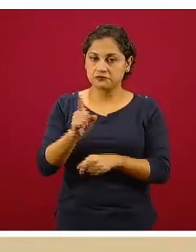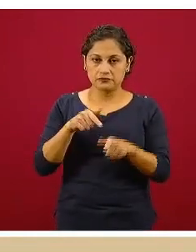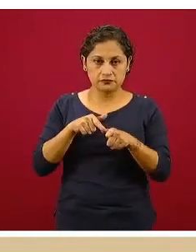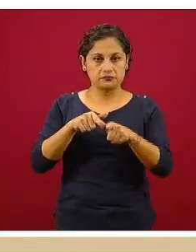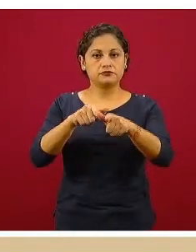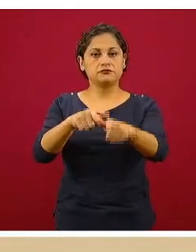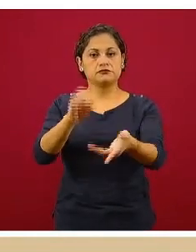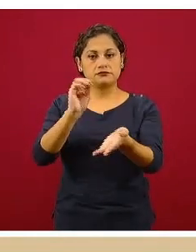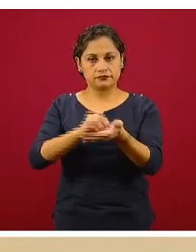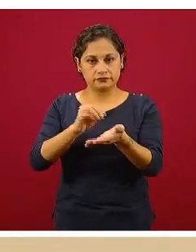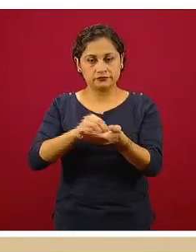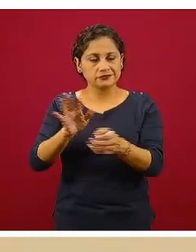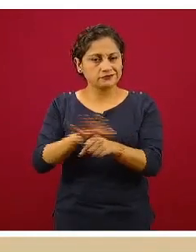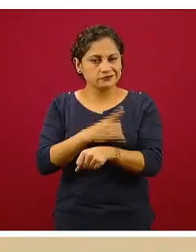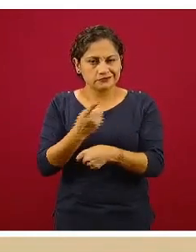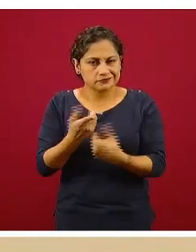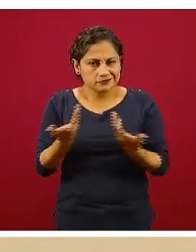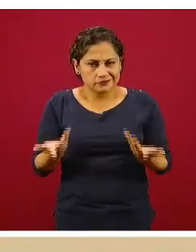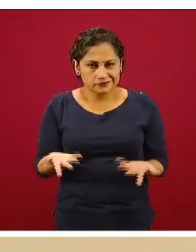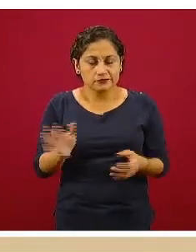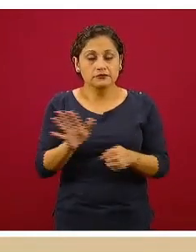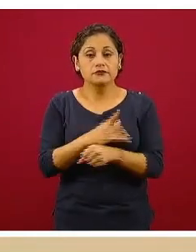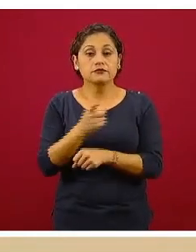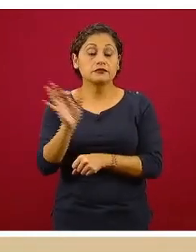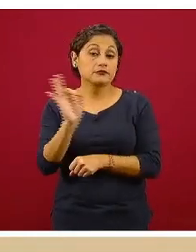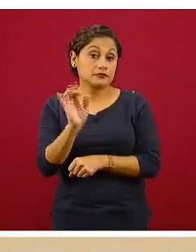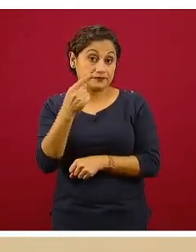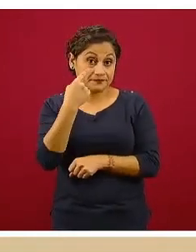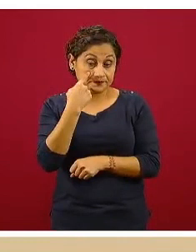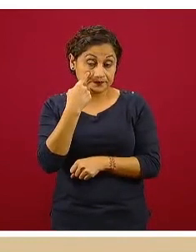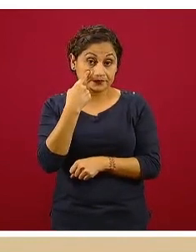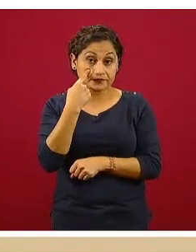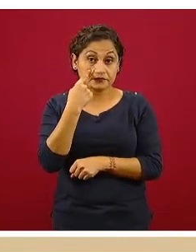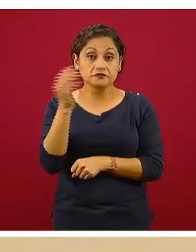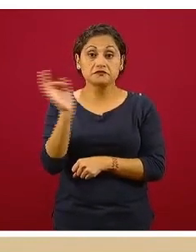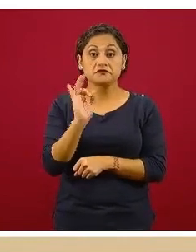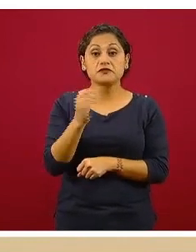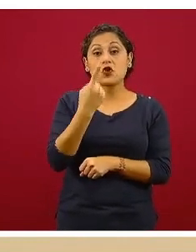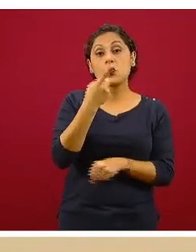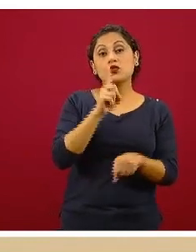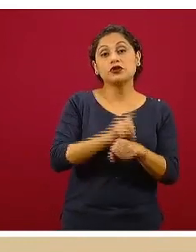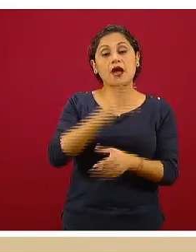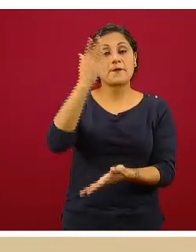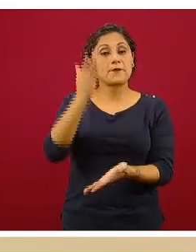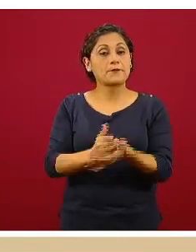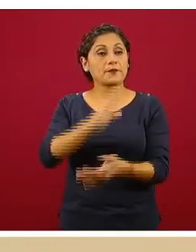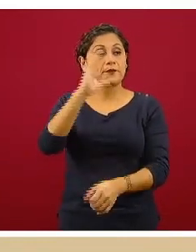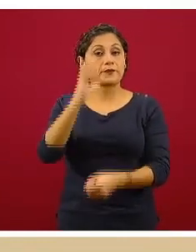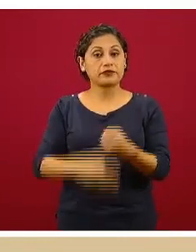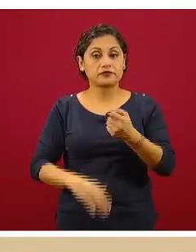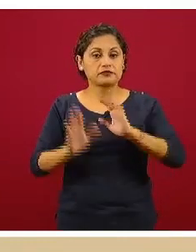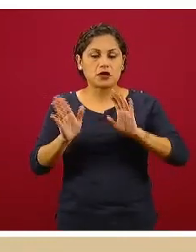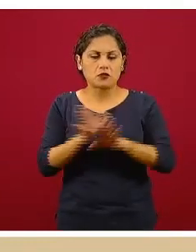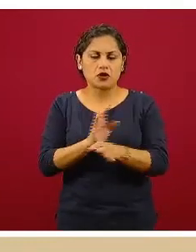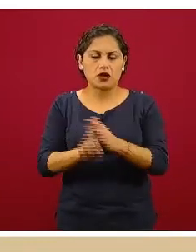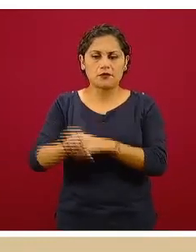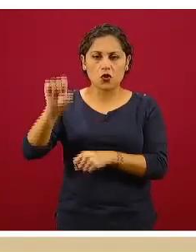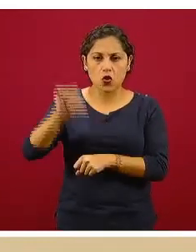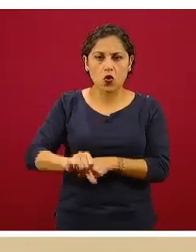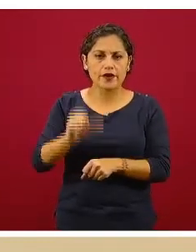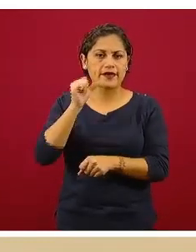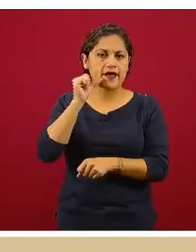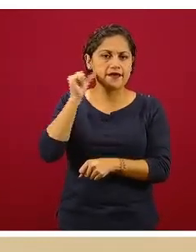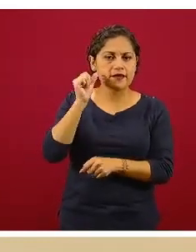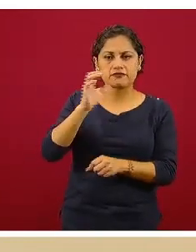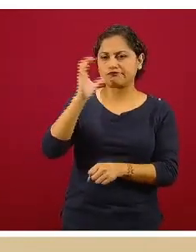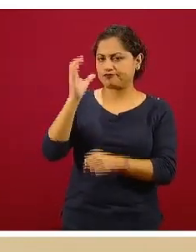activa? Porque si nosotros cerráramos la estadística de mortalidad de un día dado, digamos hoy, ayer, y